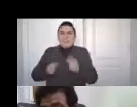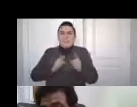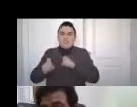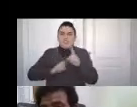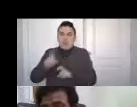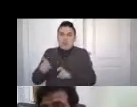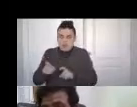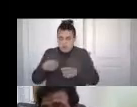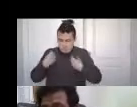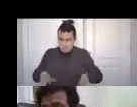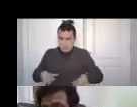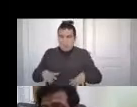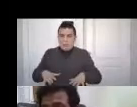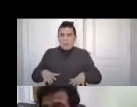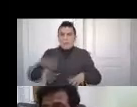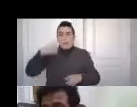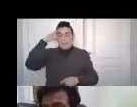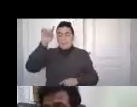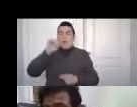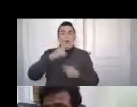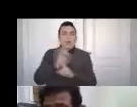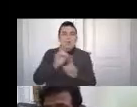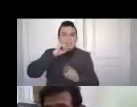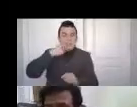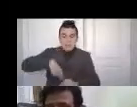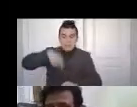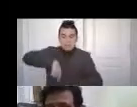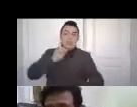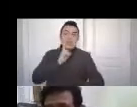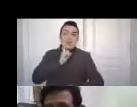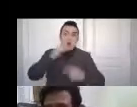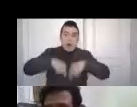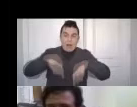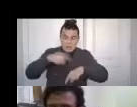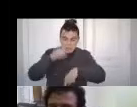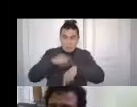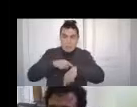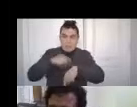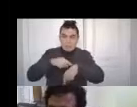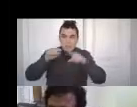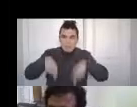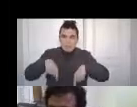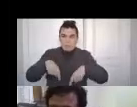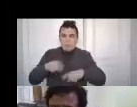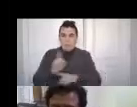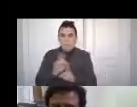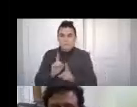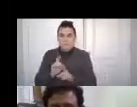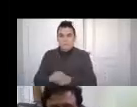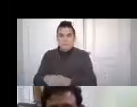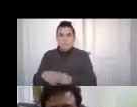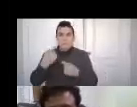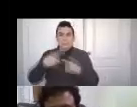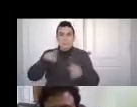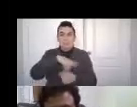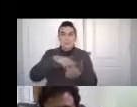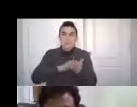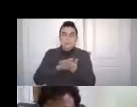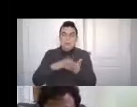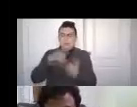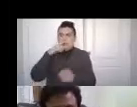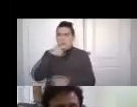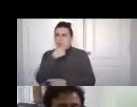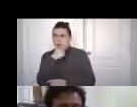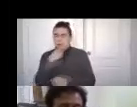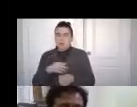más, porque ahora estamos en una etapa de vacunación, y la vacunación lo que genera son anticuerpos. Por lo tanto, ¿cierto?